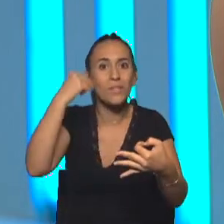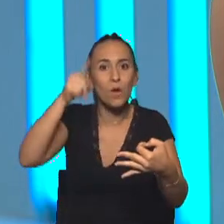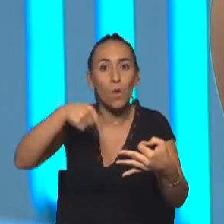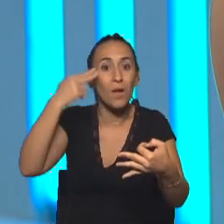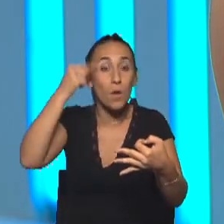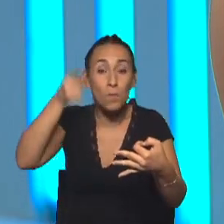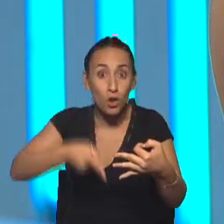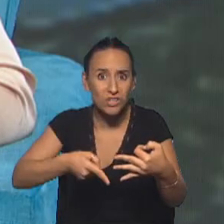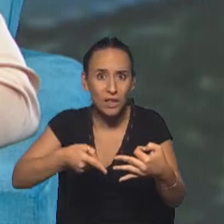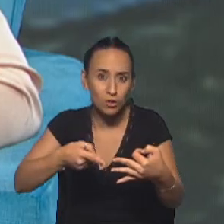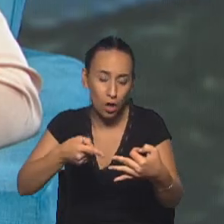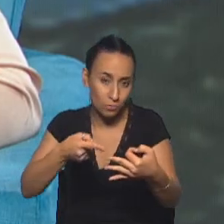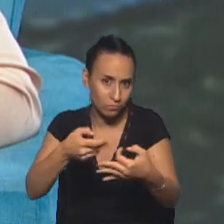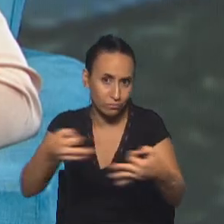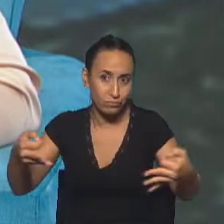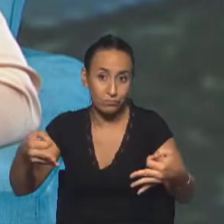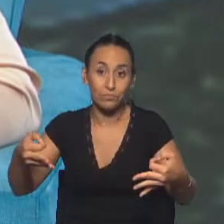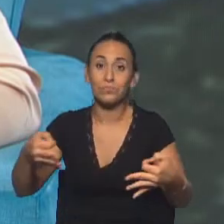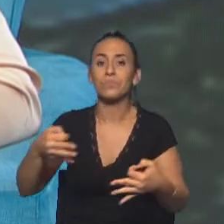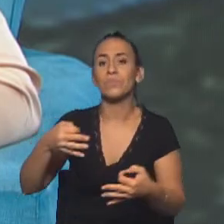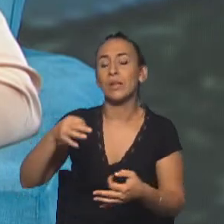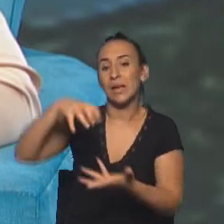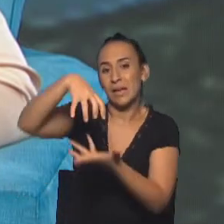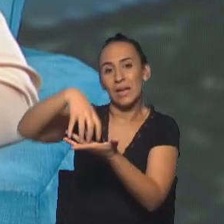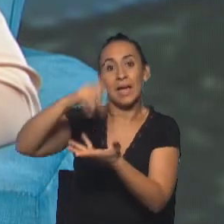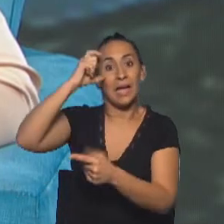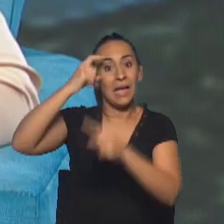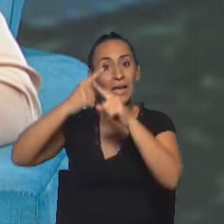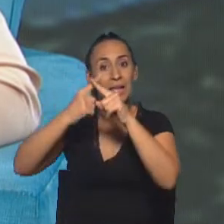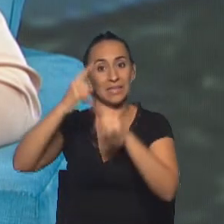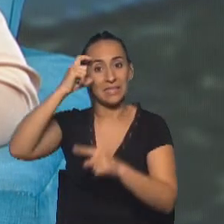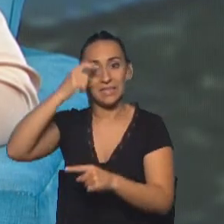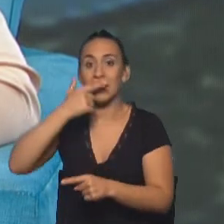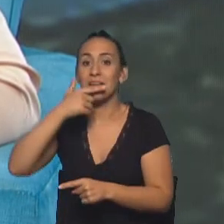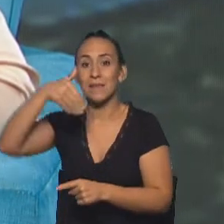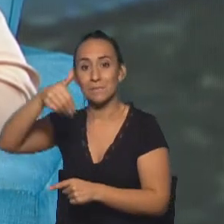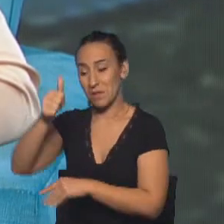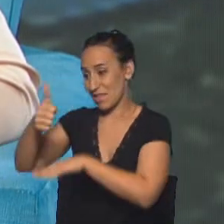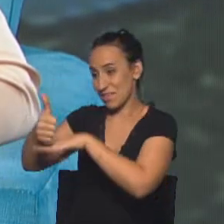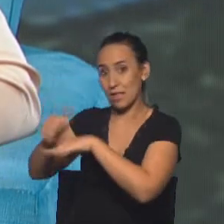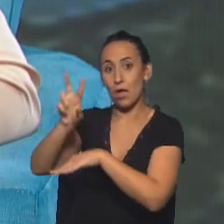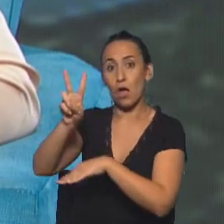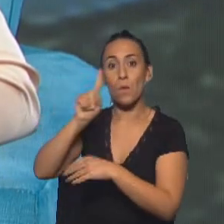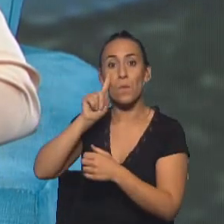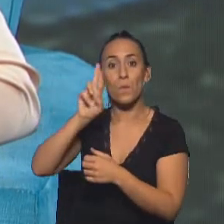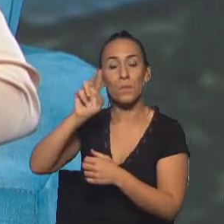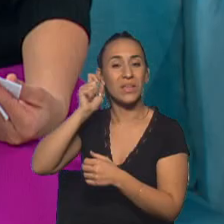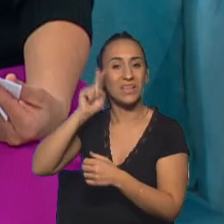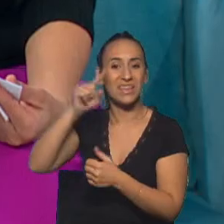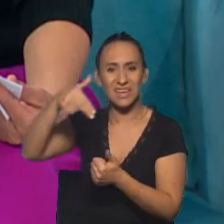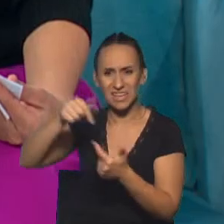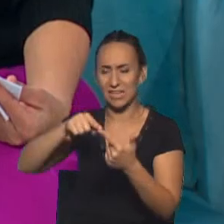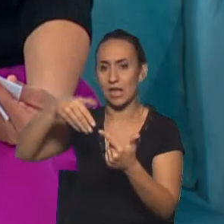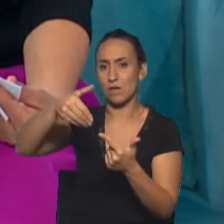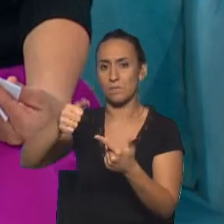estábamos... Con esa persona increíble que estaba mirando, que es Virginia Urquizu, con Moira Villarroel, con Mariano